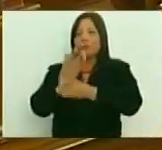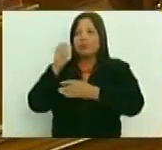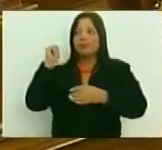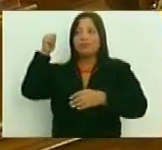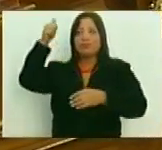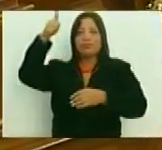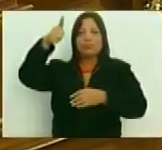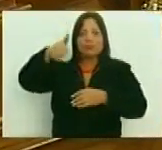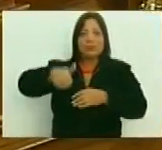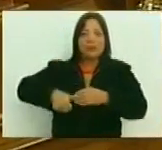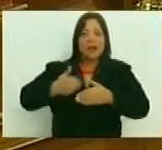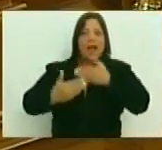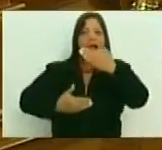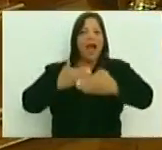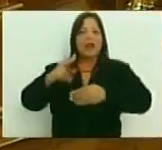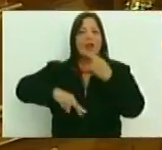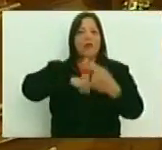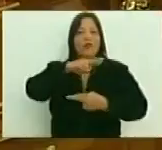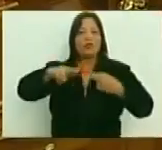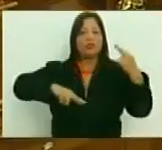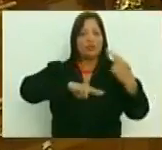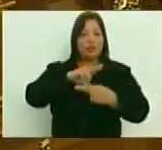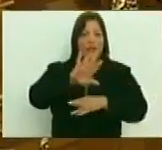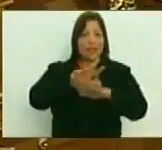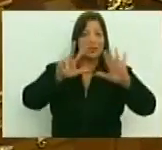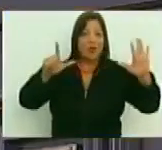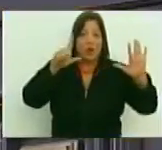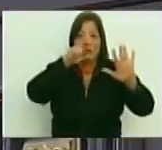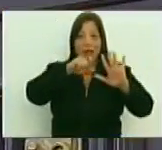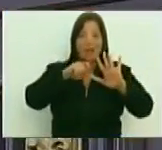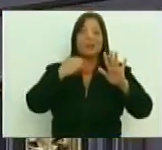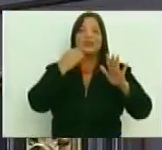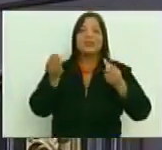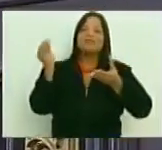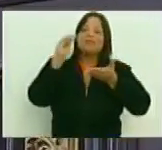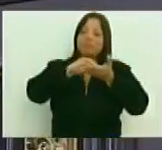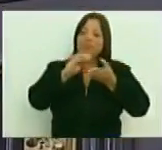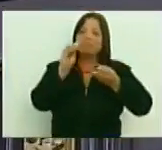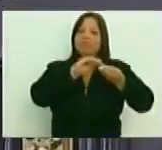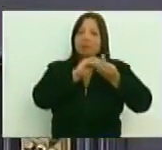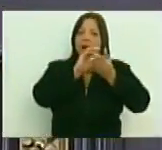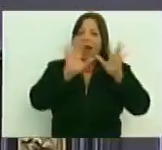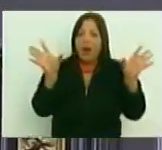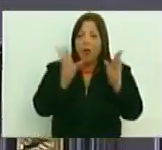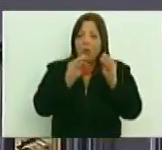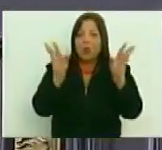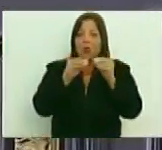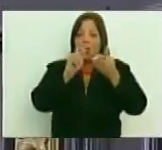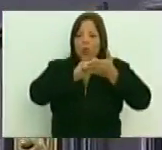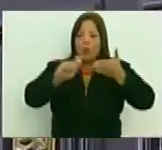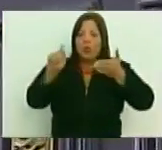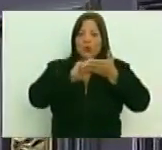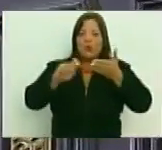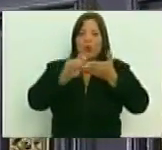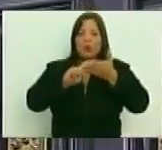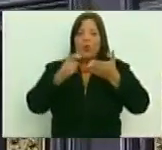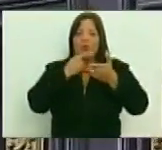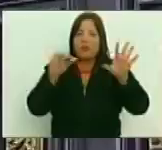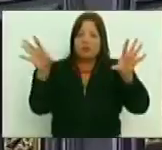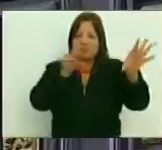de todos estos años de revolución, y las hemos ido sistematizando